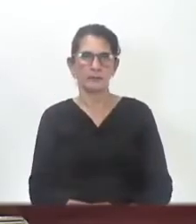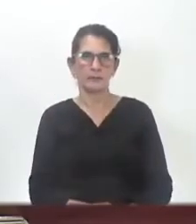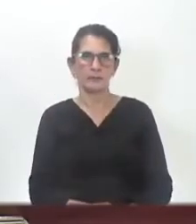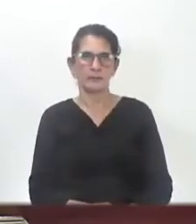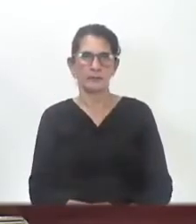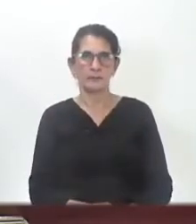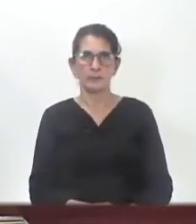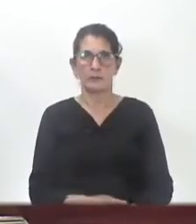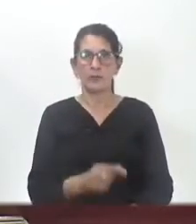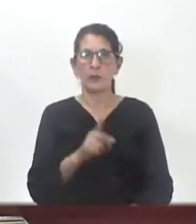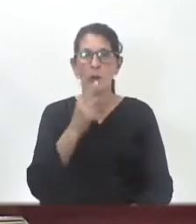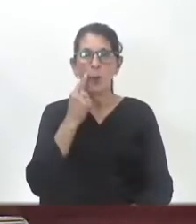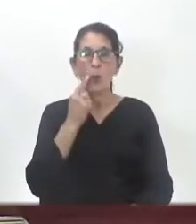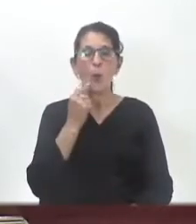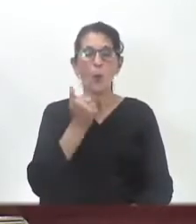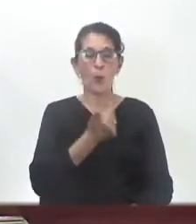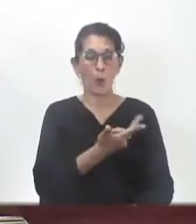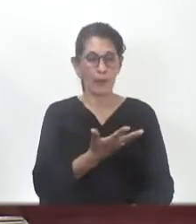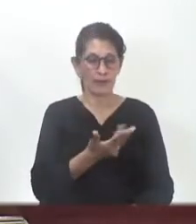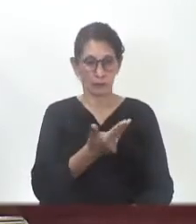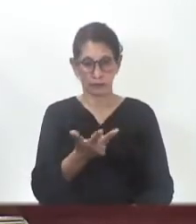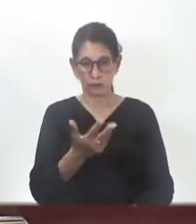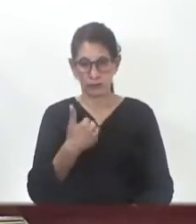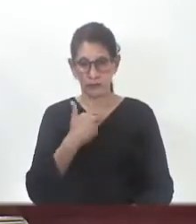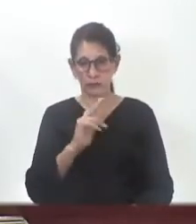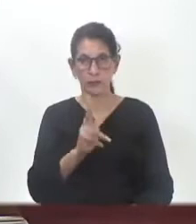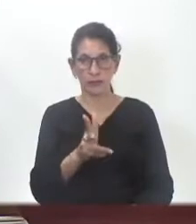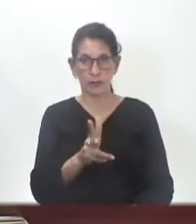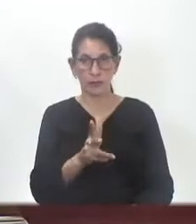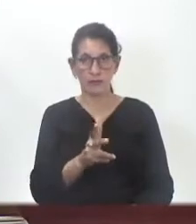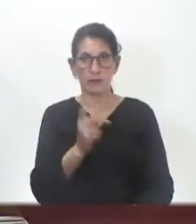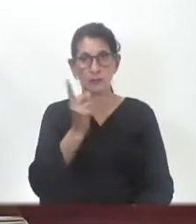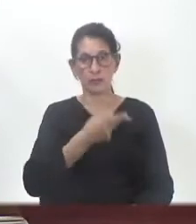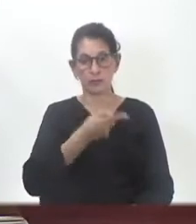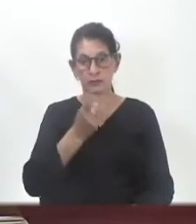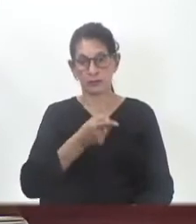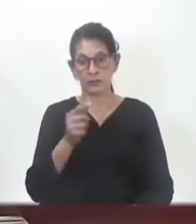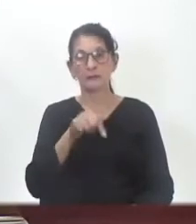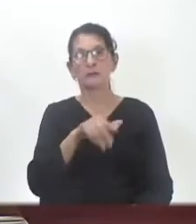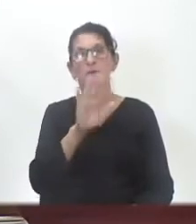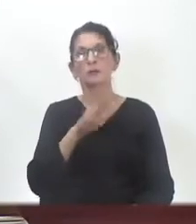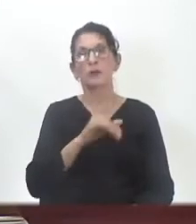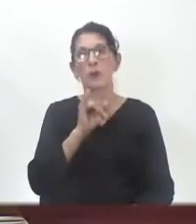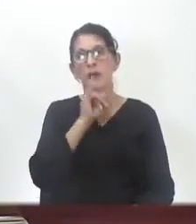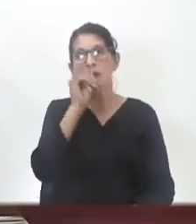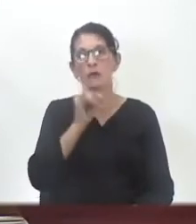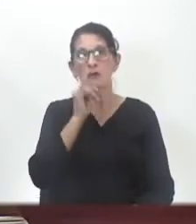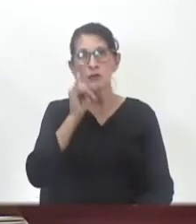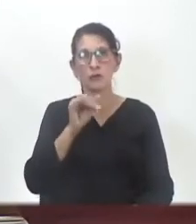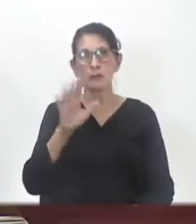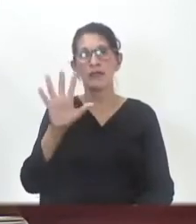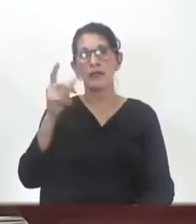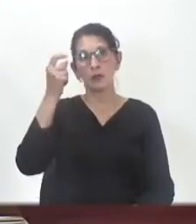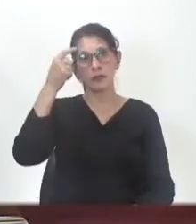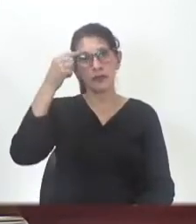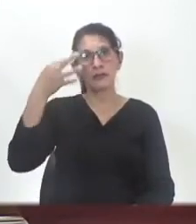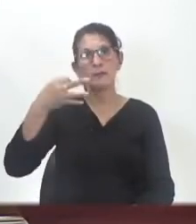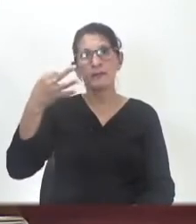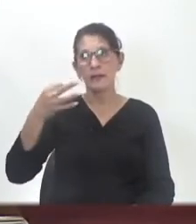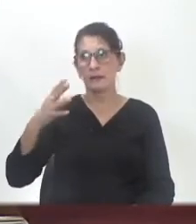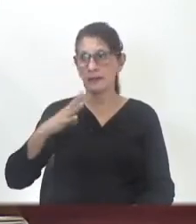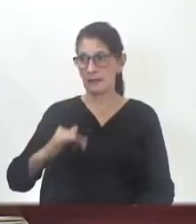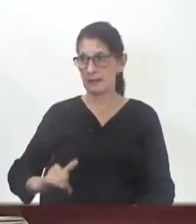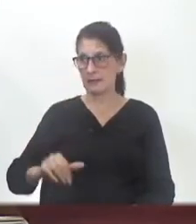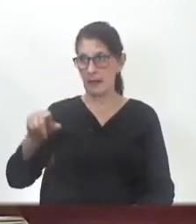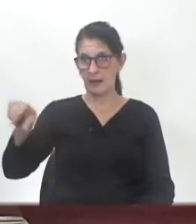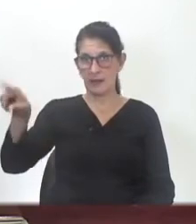Los números que estamos leyendo son los informes de los especialistas que tenemos acá en el Parlamento. Estamos hablando